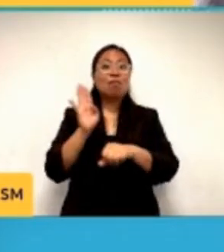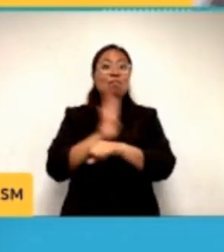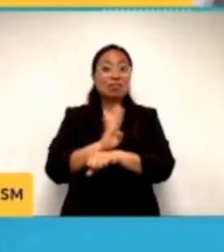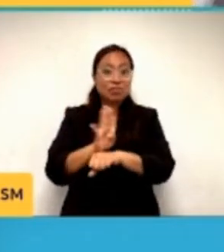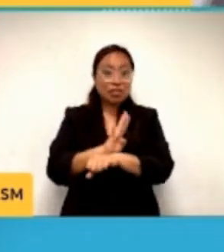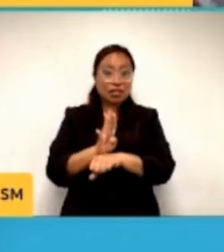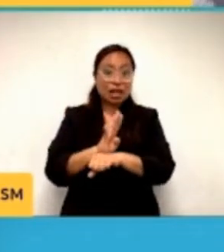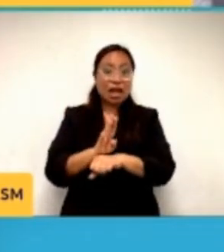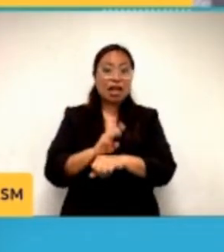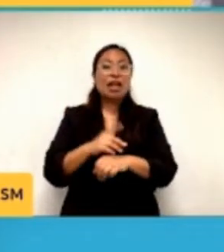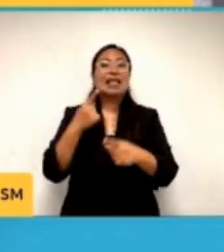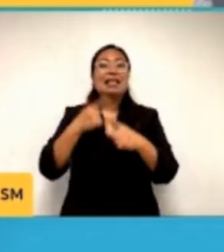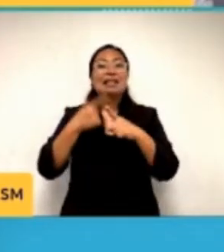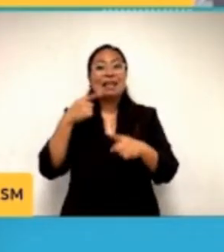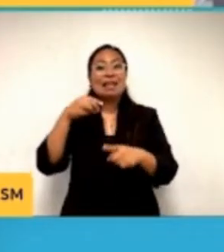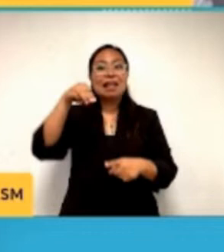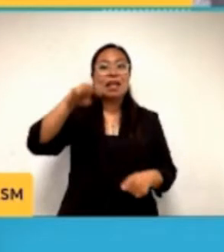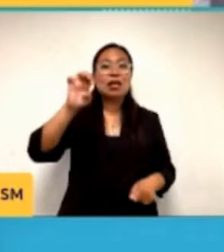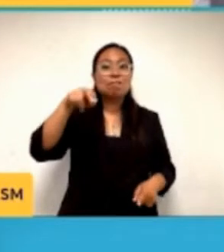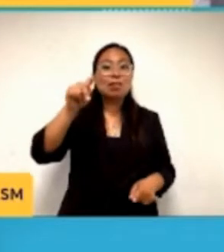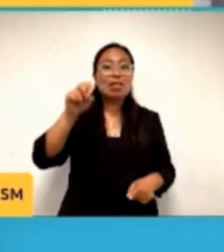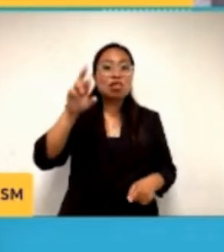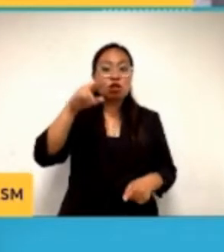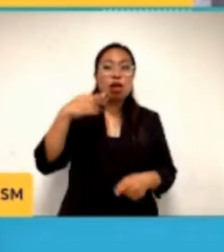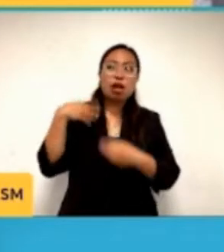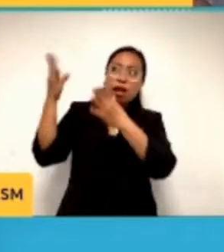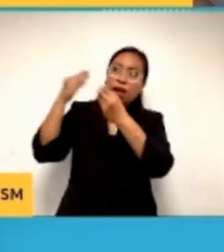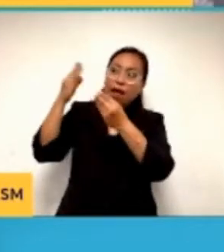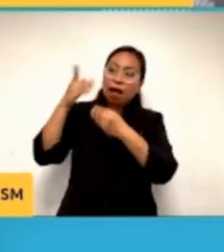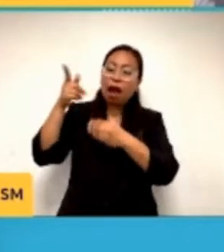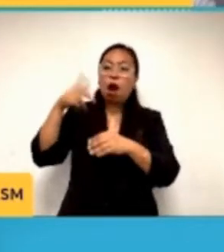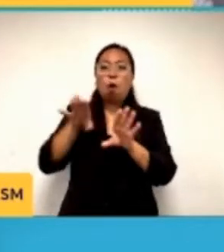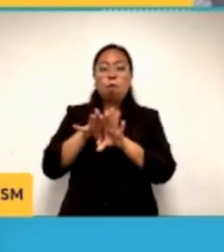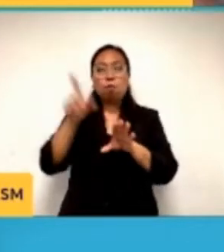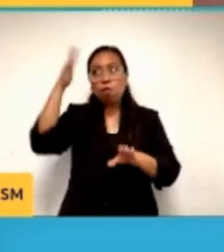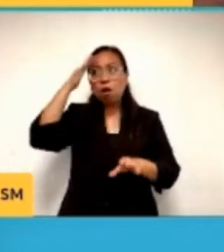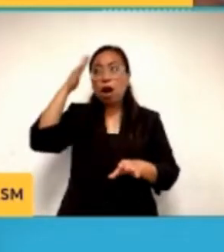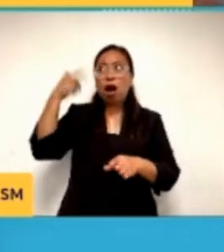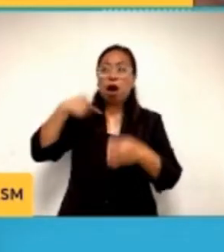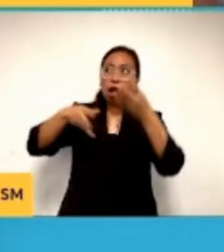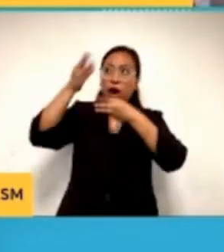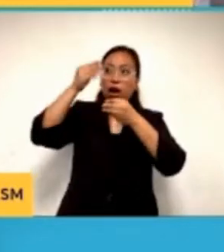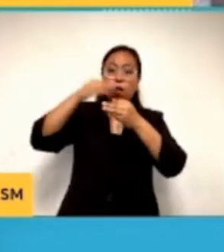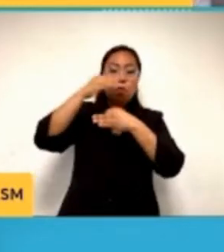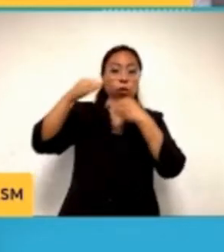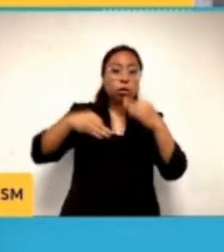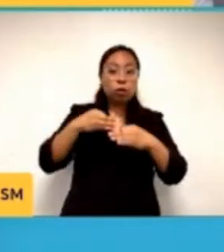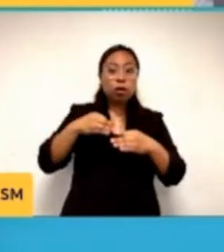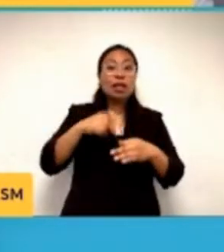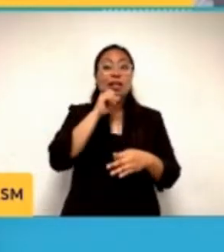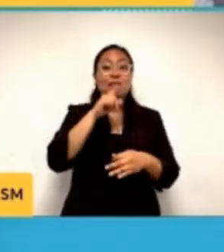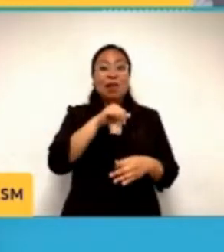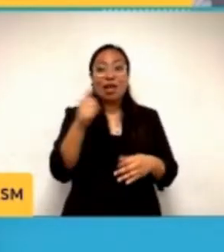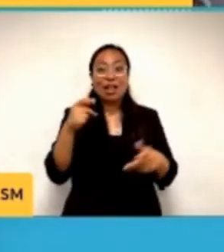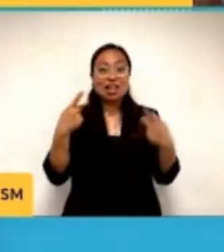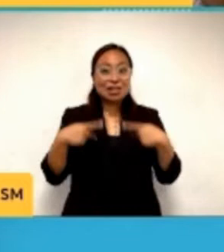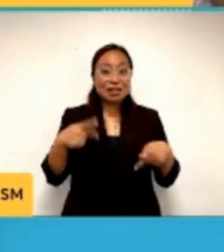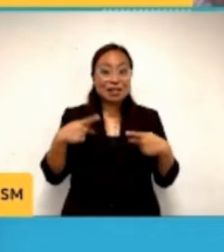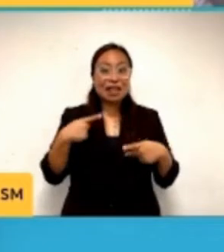aliadas, tus mentoras, tus sponsors, las personas que ya confían en ti, que hablan de ti cuando tú no